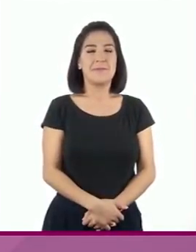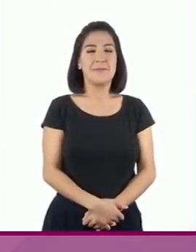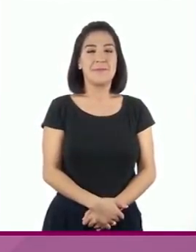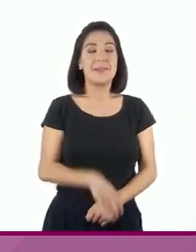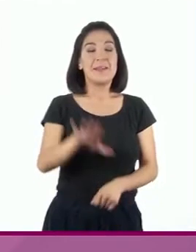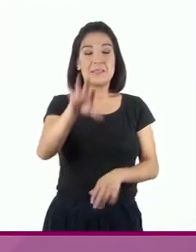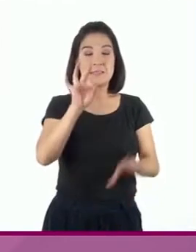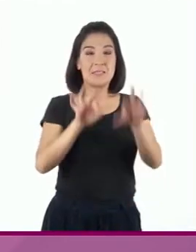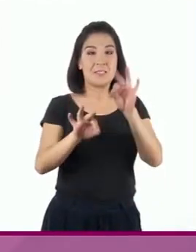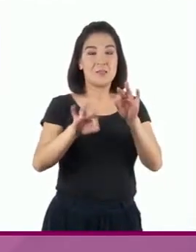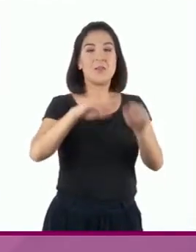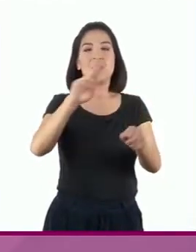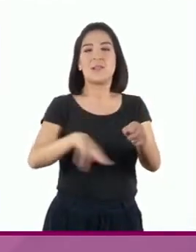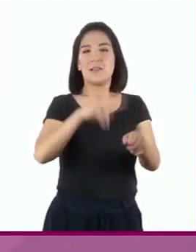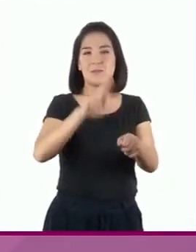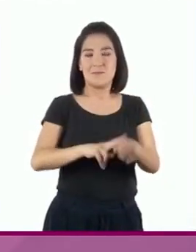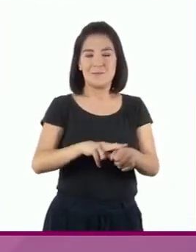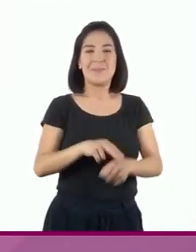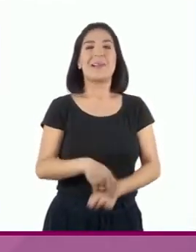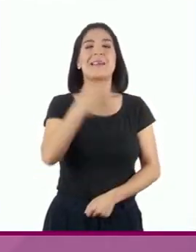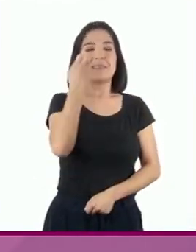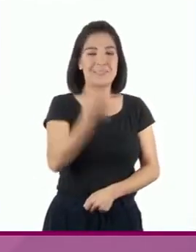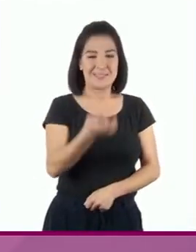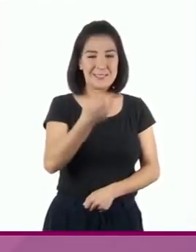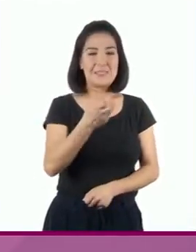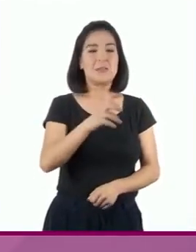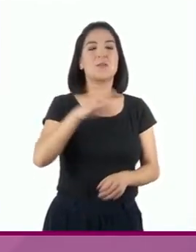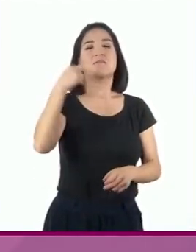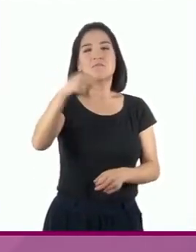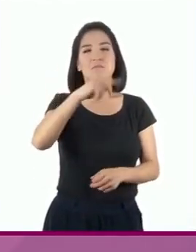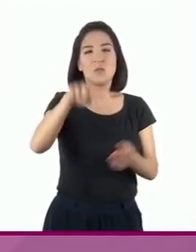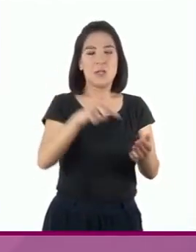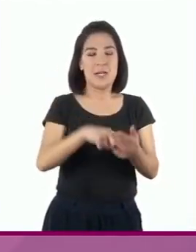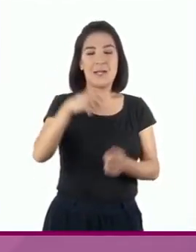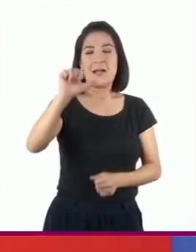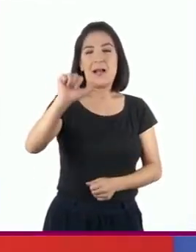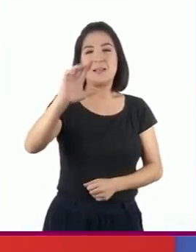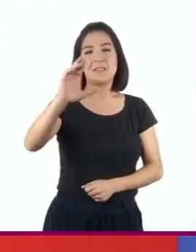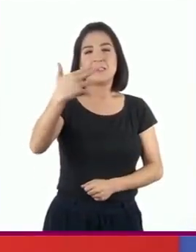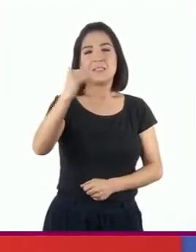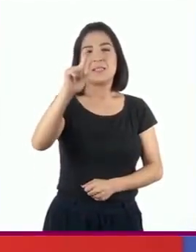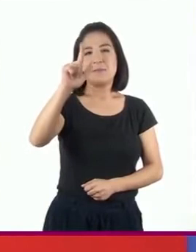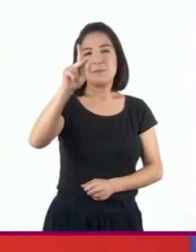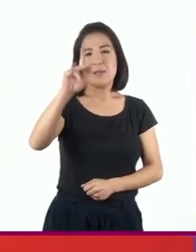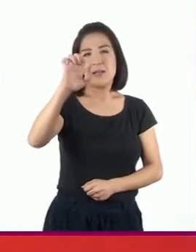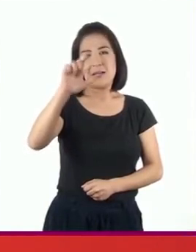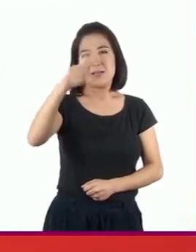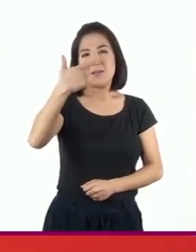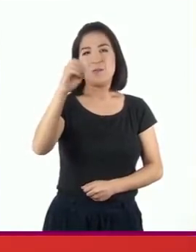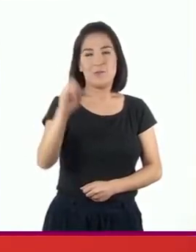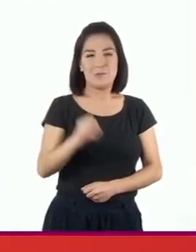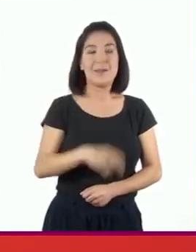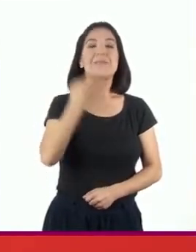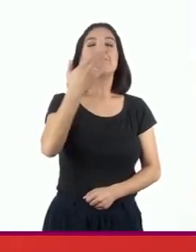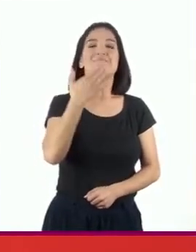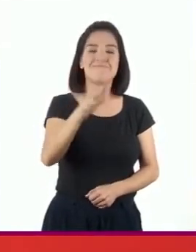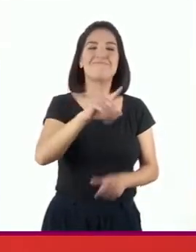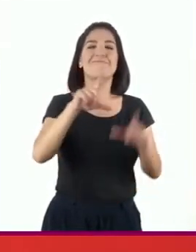selección natural, correcto. Estoy hablando del archipiélago de Galápagos. Bien hecho, lo